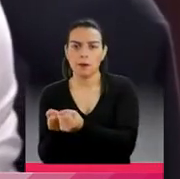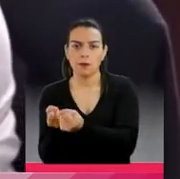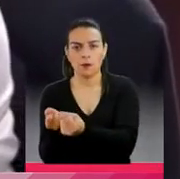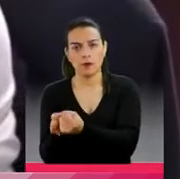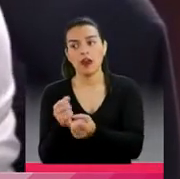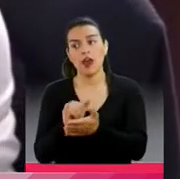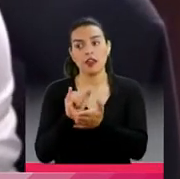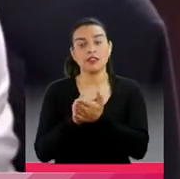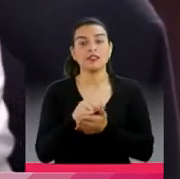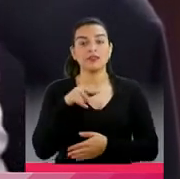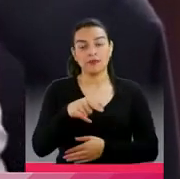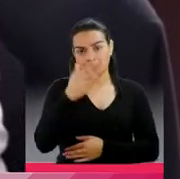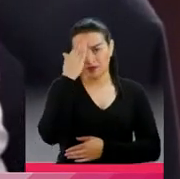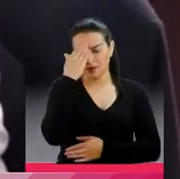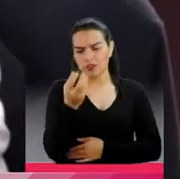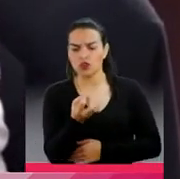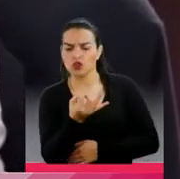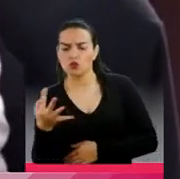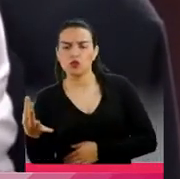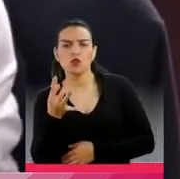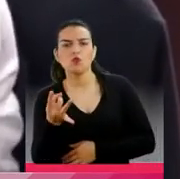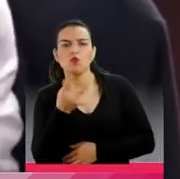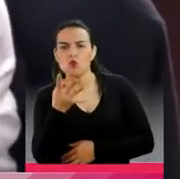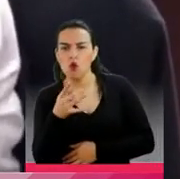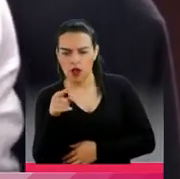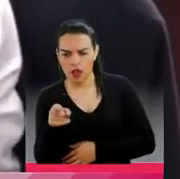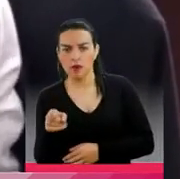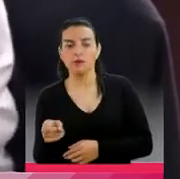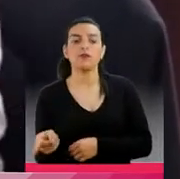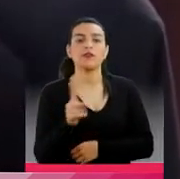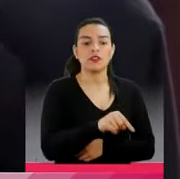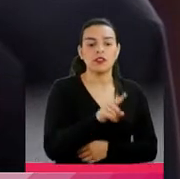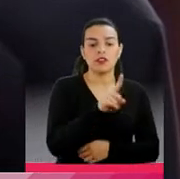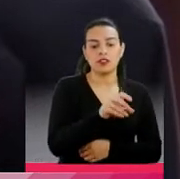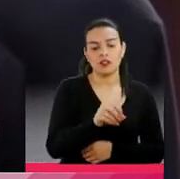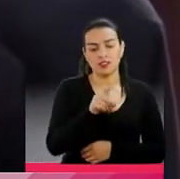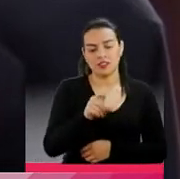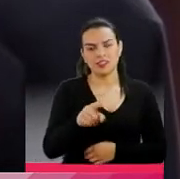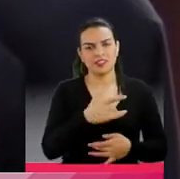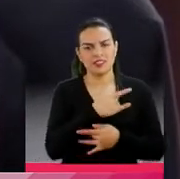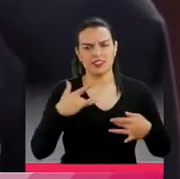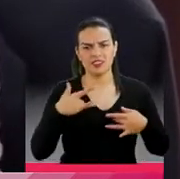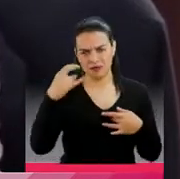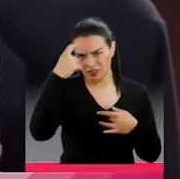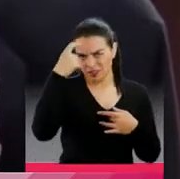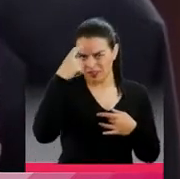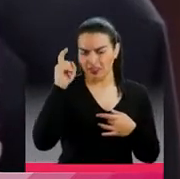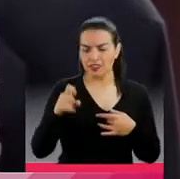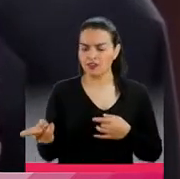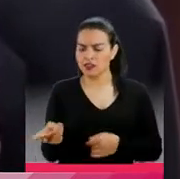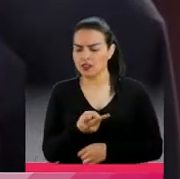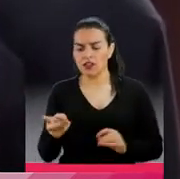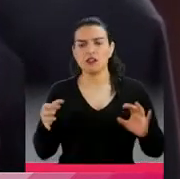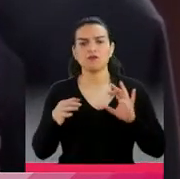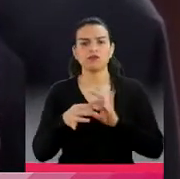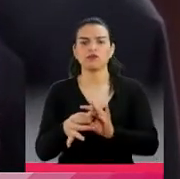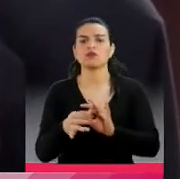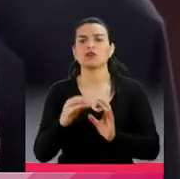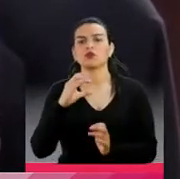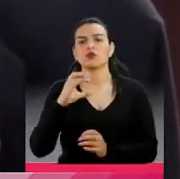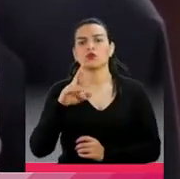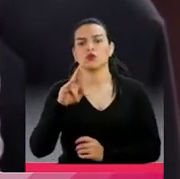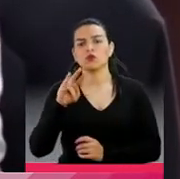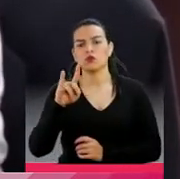púrpura y la línea 106 de salud mental avancen al nivel del CRUE, es decir, que estén conectadas directamente al CRUE, que